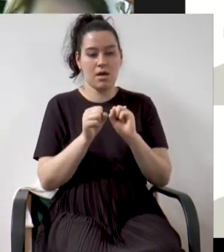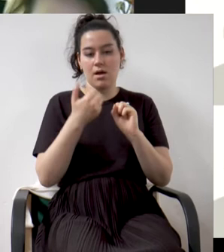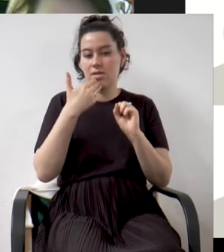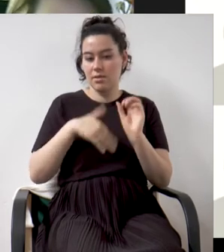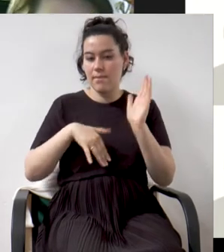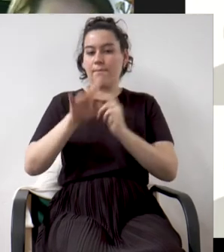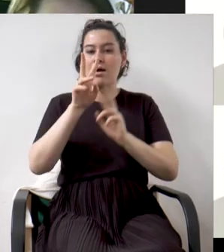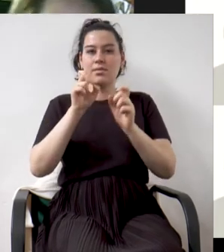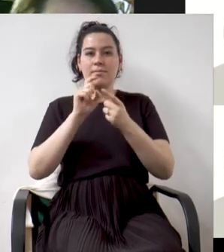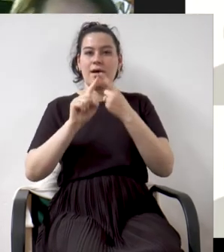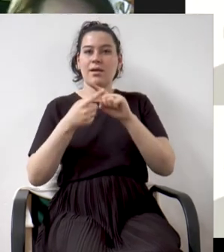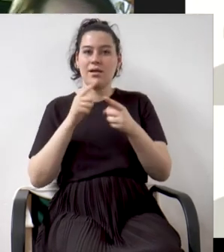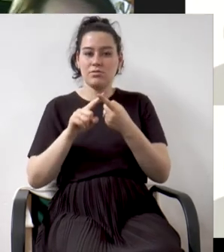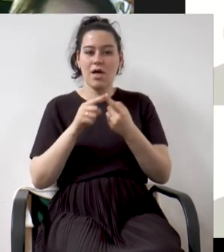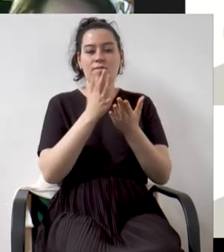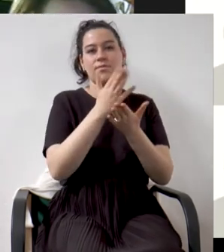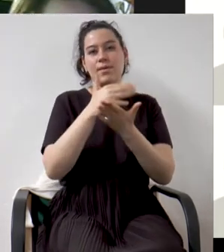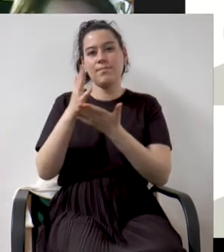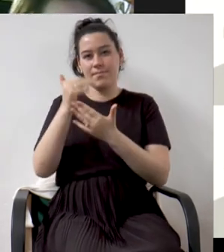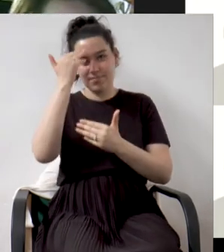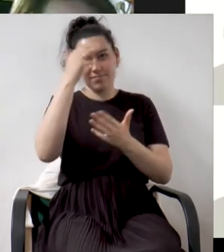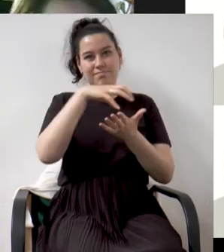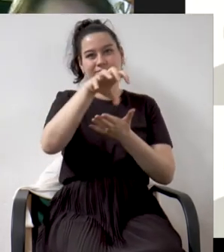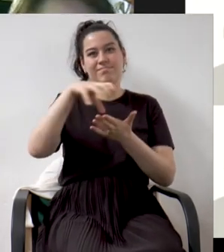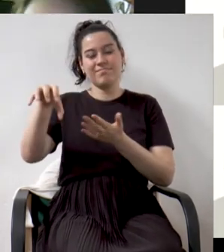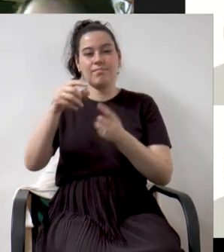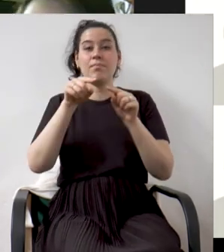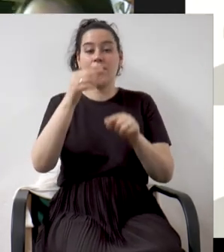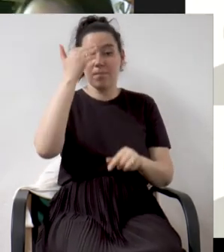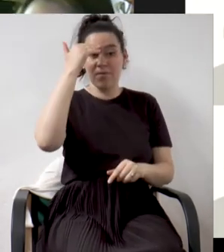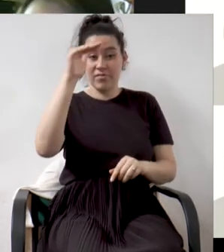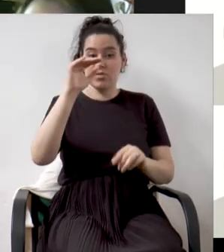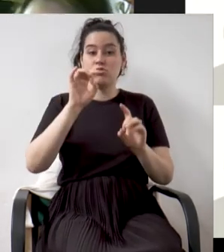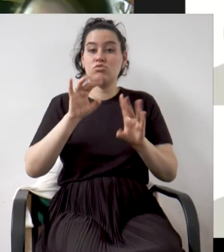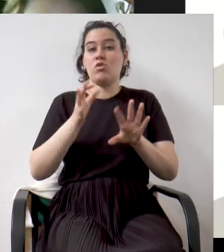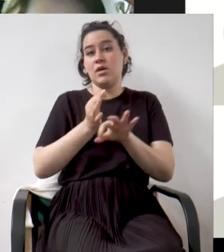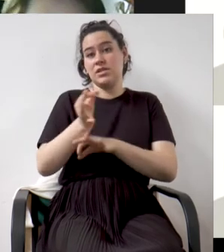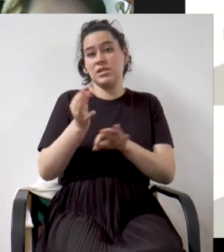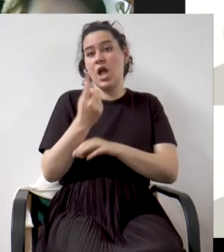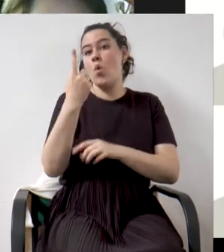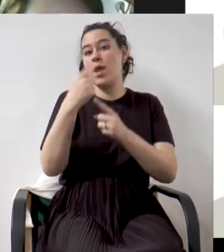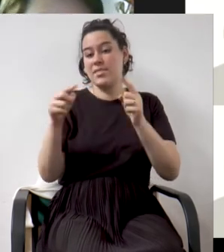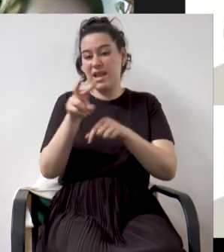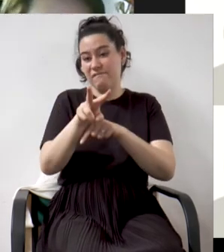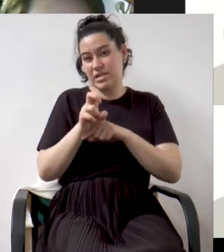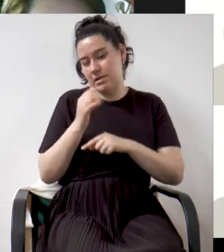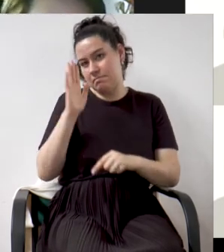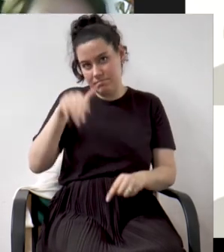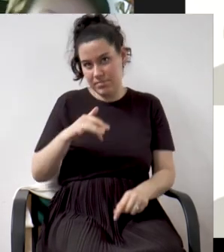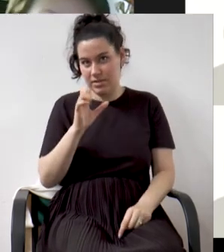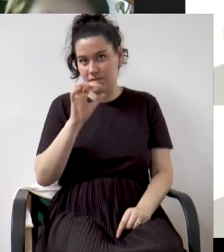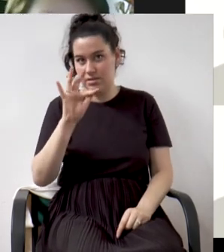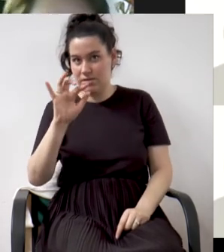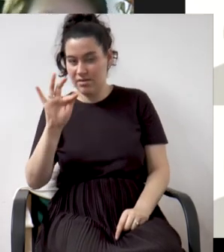tiene que ver con el nuevo estatuto de personal docente. Porque ese docente que solo daba sus 2 horitas de física aquí, pues resulta